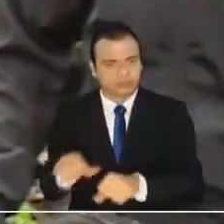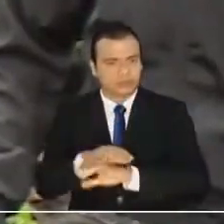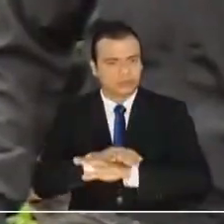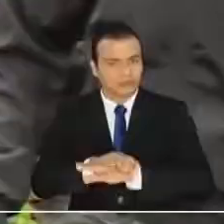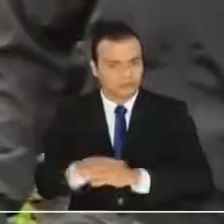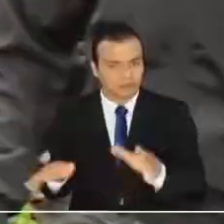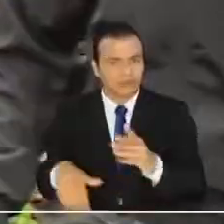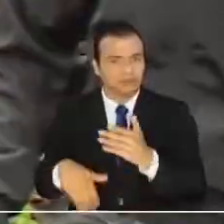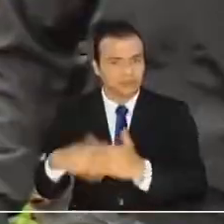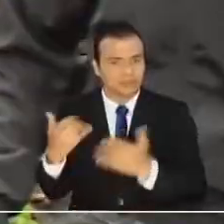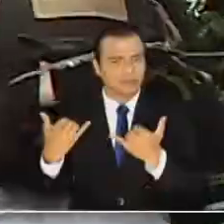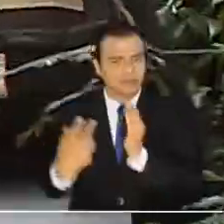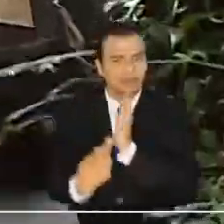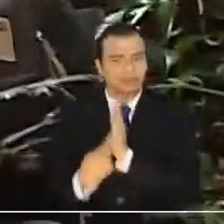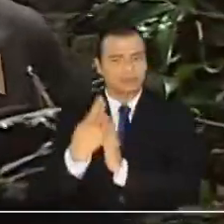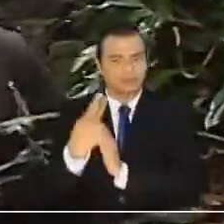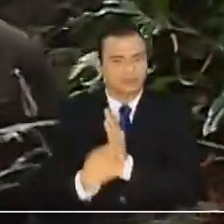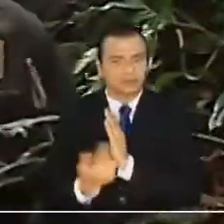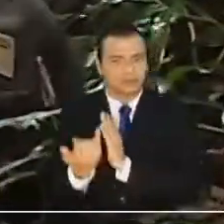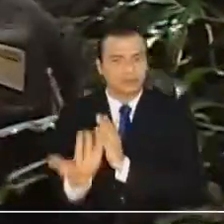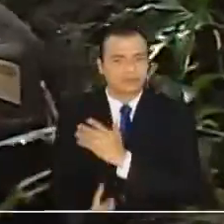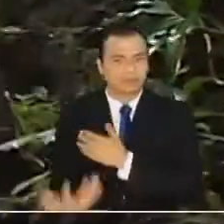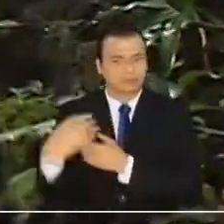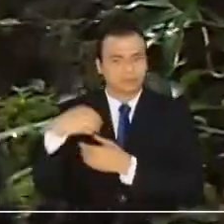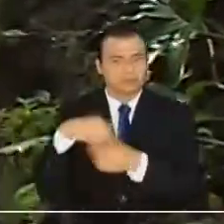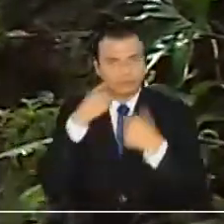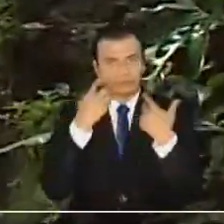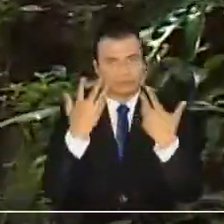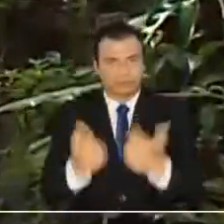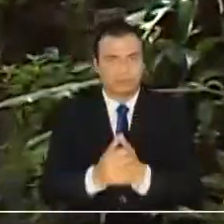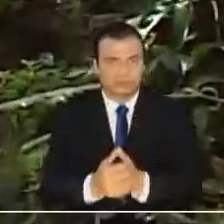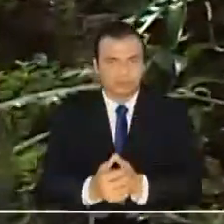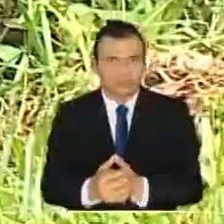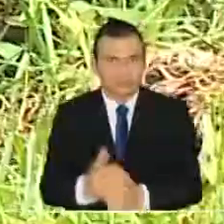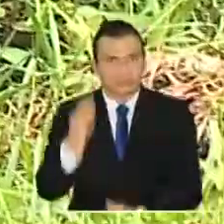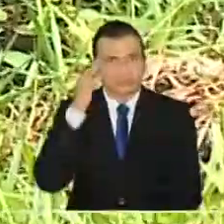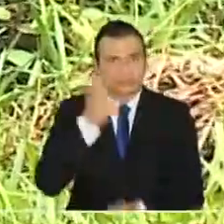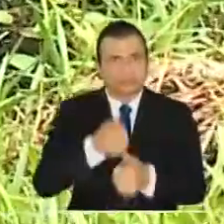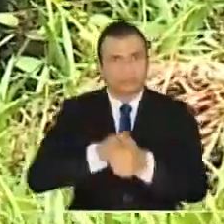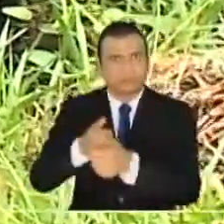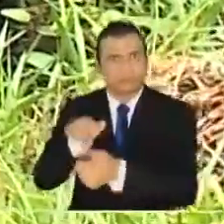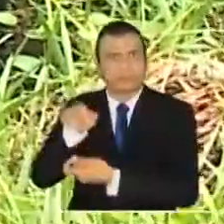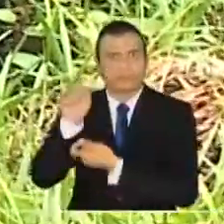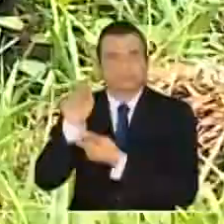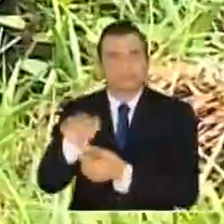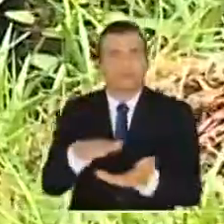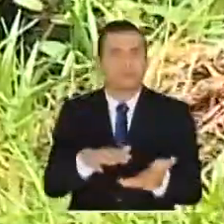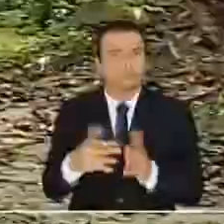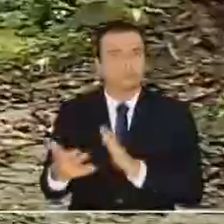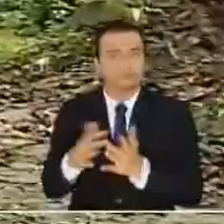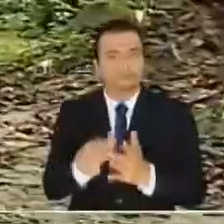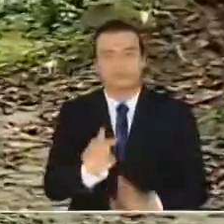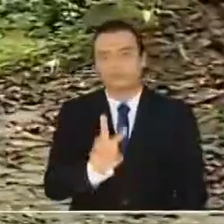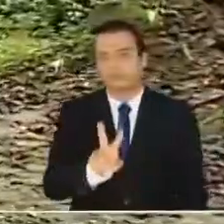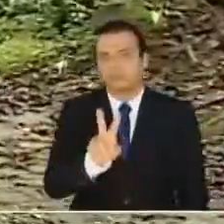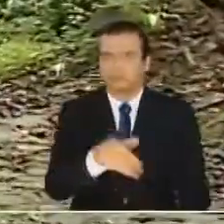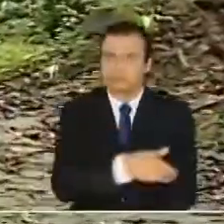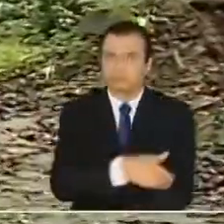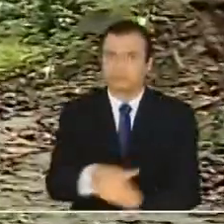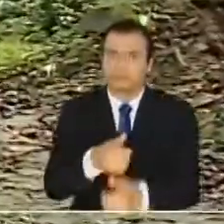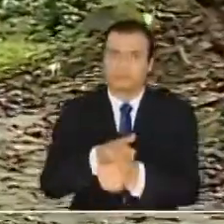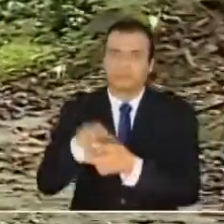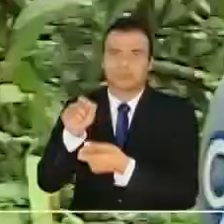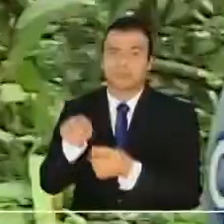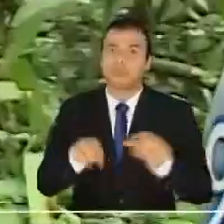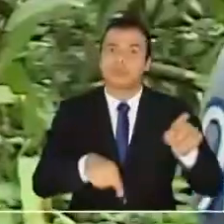desarrollo óptimo del proyecto. Cada inversionista deberá aportar por lo menos 32 millones de pesos. Algunos ya tienen pensado qué harán en